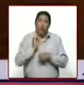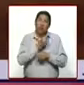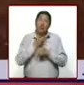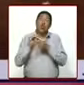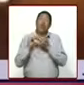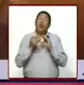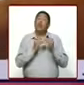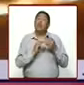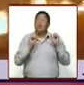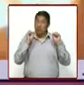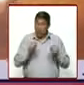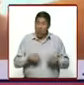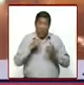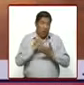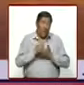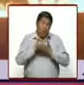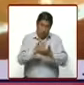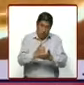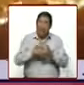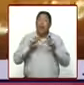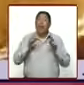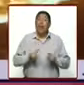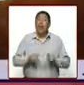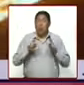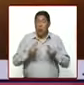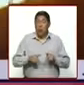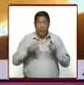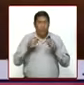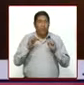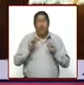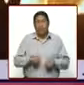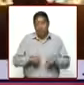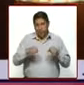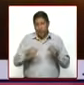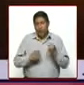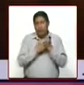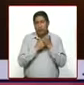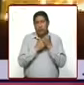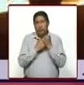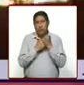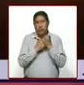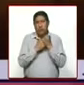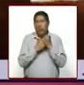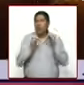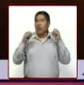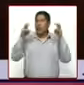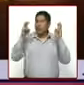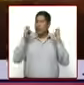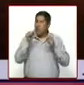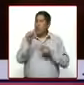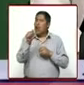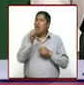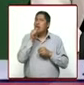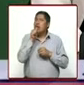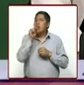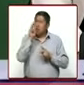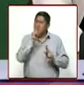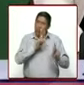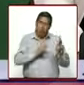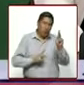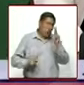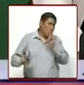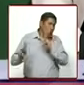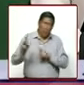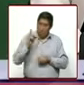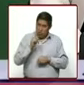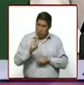comunidades, para poder ayudar a que la gente que está en primera línea se pueda alimentar. El tema del agua me preocupa mucho. Usted ha señalado